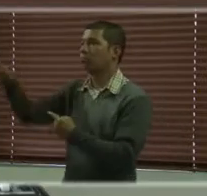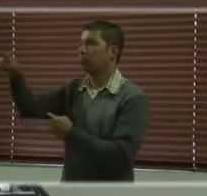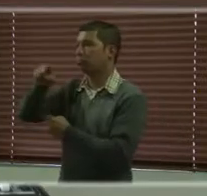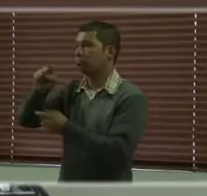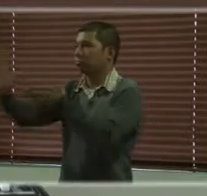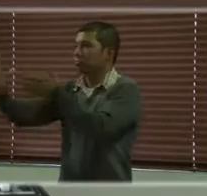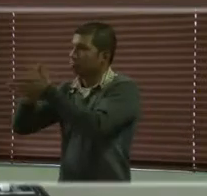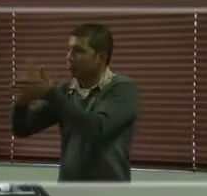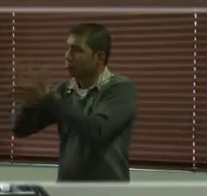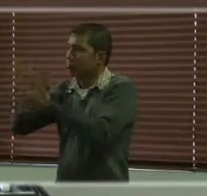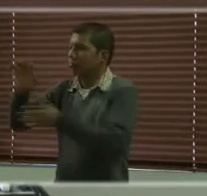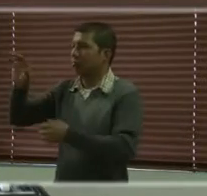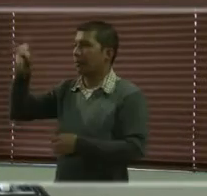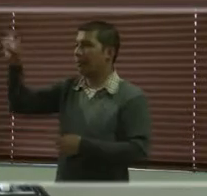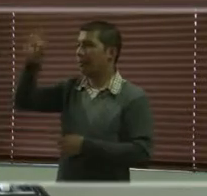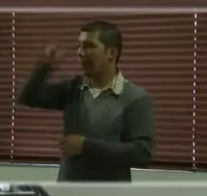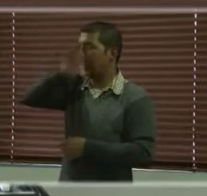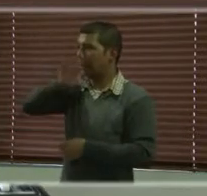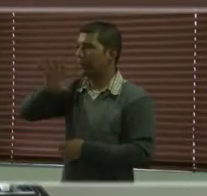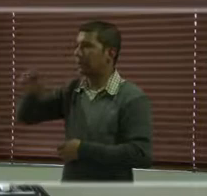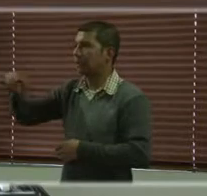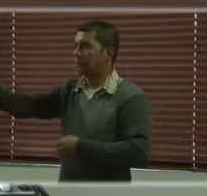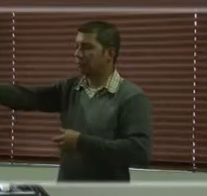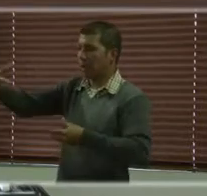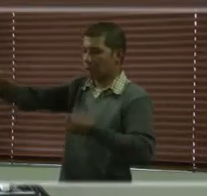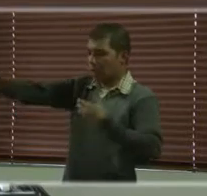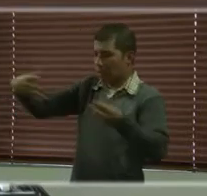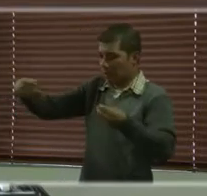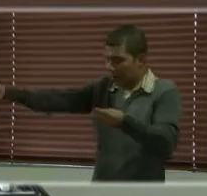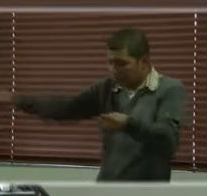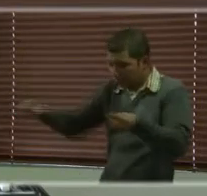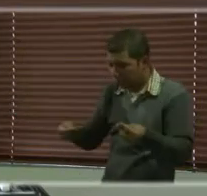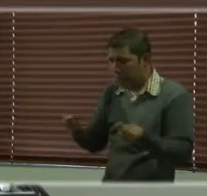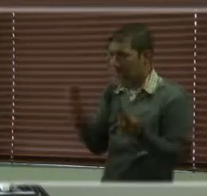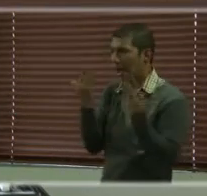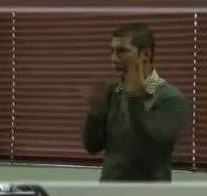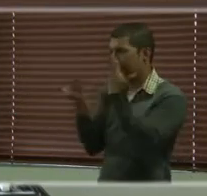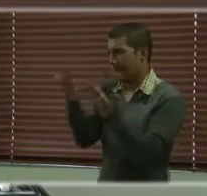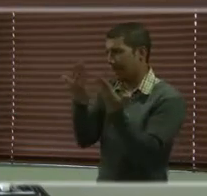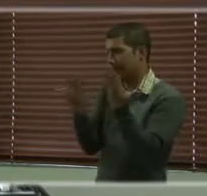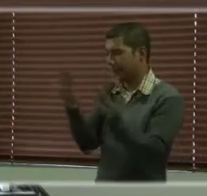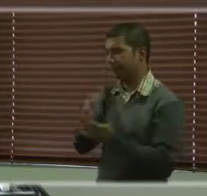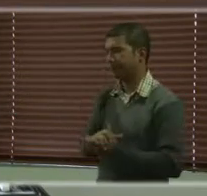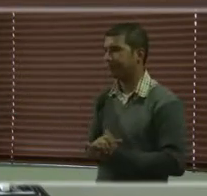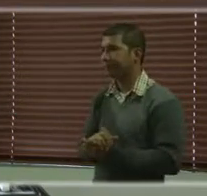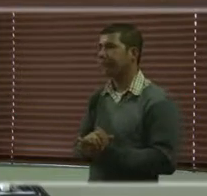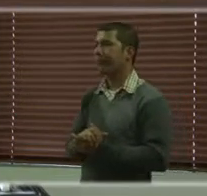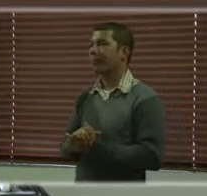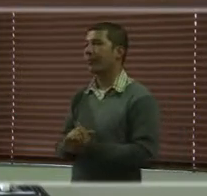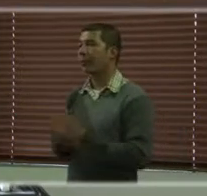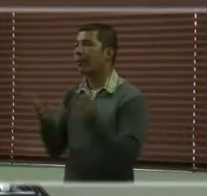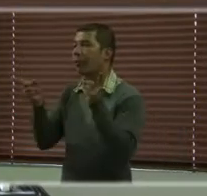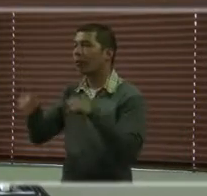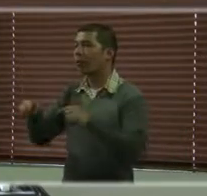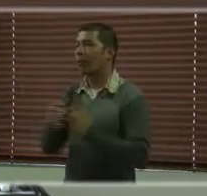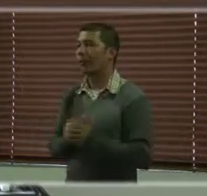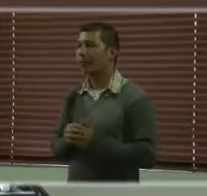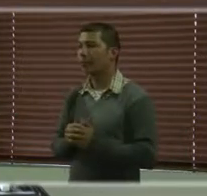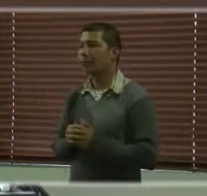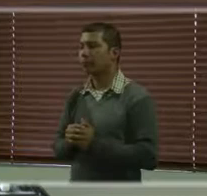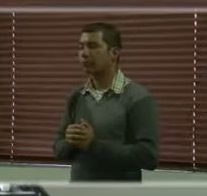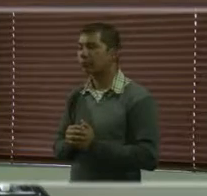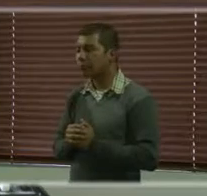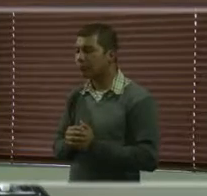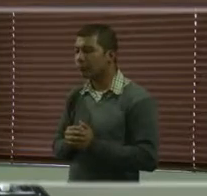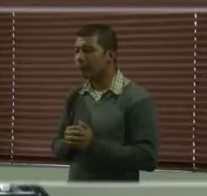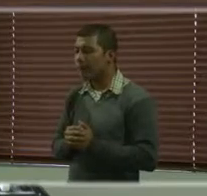el comité recibe ya ya voy a ir explicando En qué consiste cada una de esas cosas y también algunas decisiones que se deben de